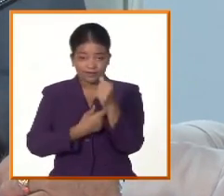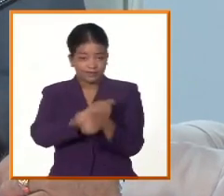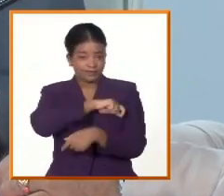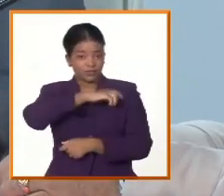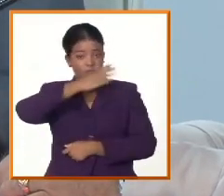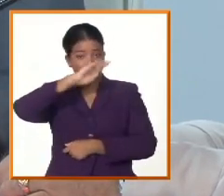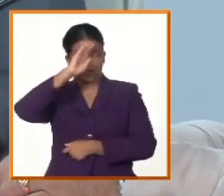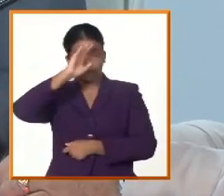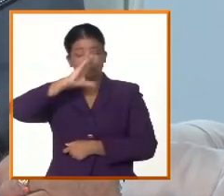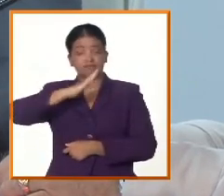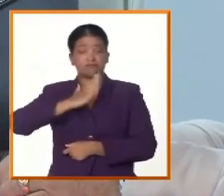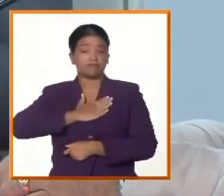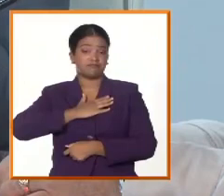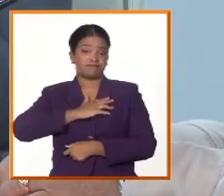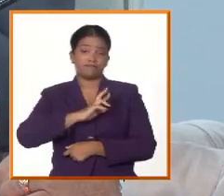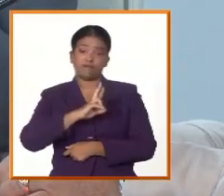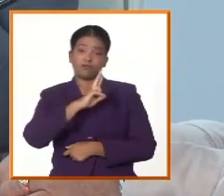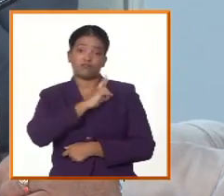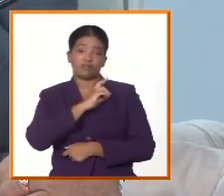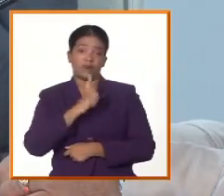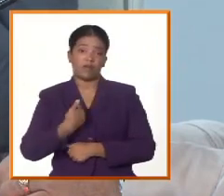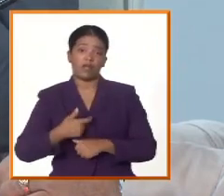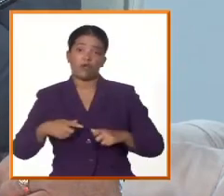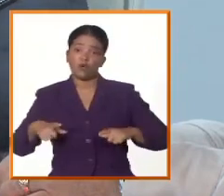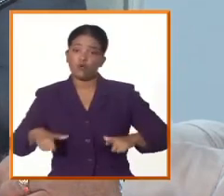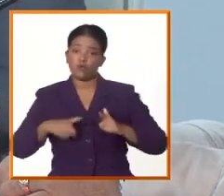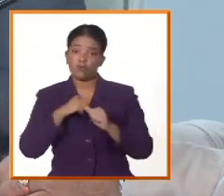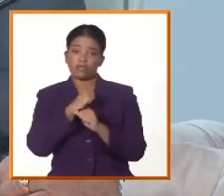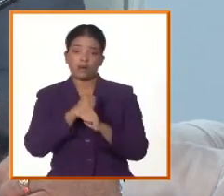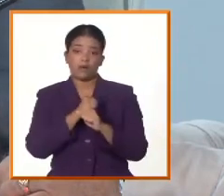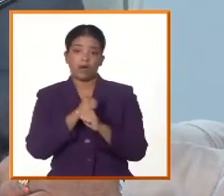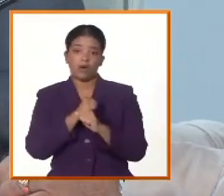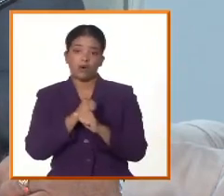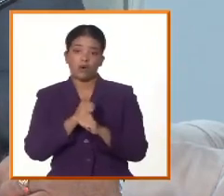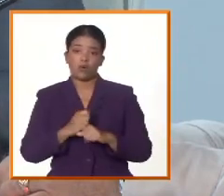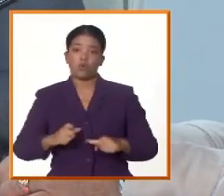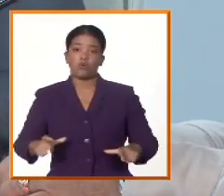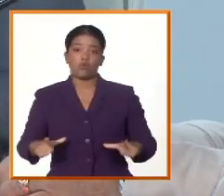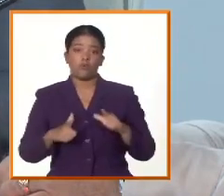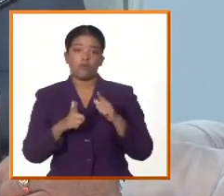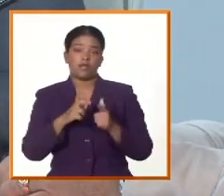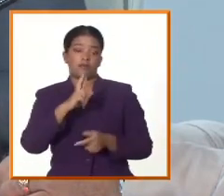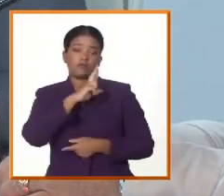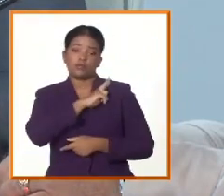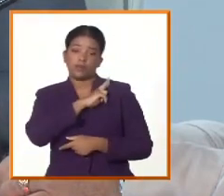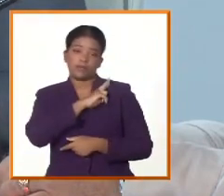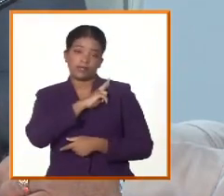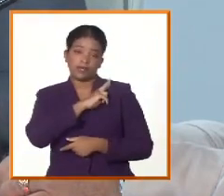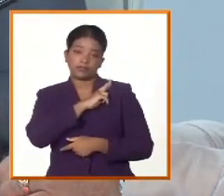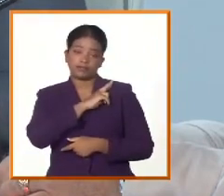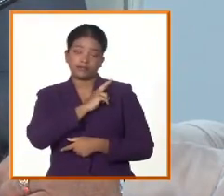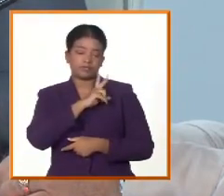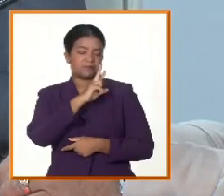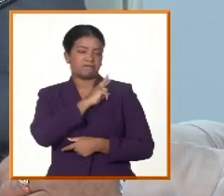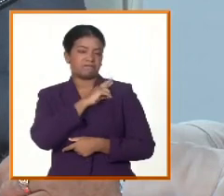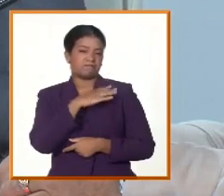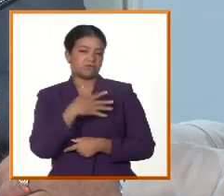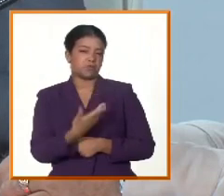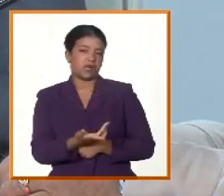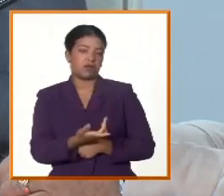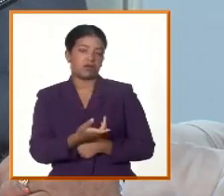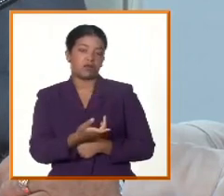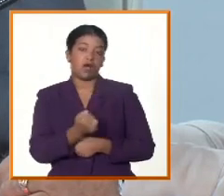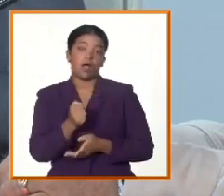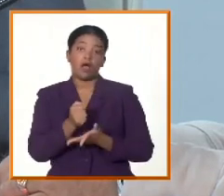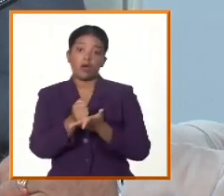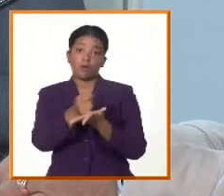Ministerio de Industria alimenticia cumplir con su con su misión cumplir con su responsabilidad cumplir con el encargo que tiene del pueblo de Cuba de transformar alimento de producir